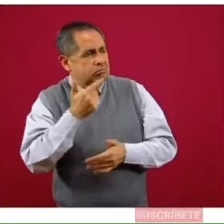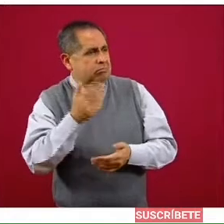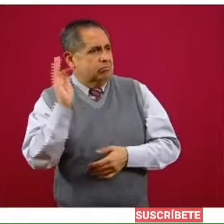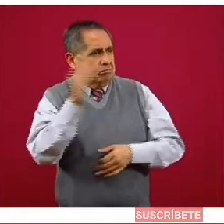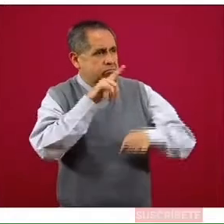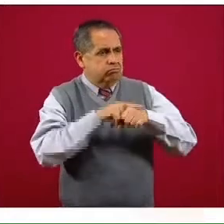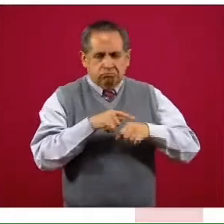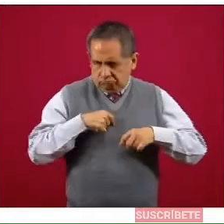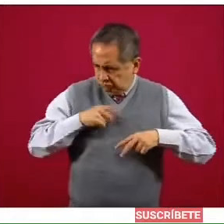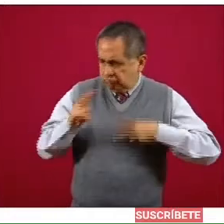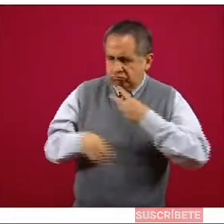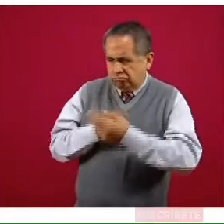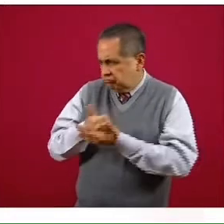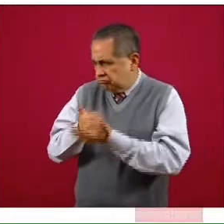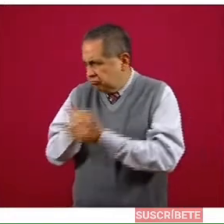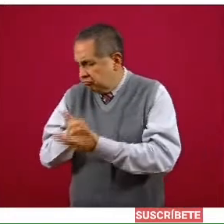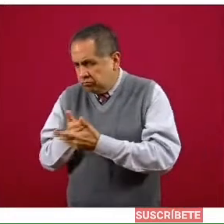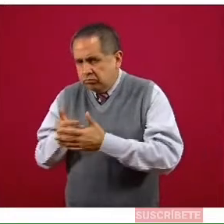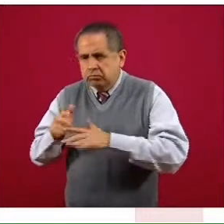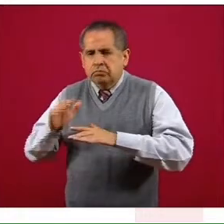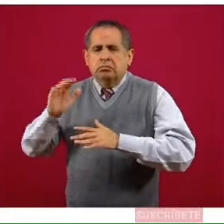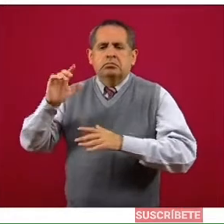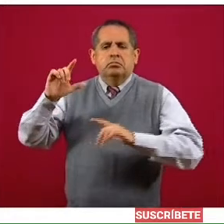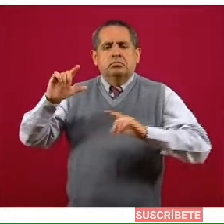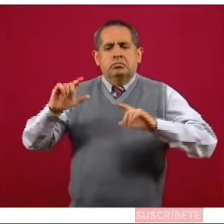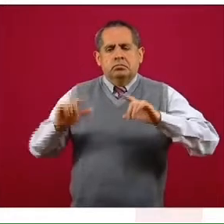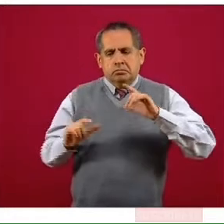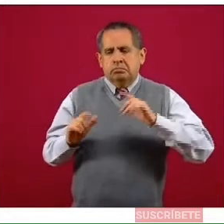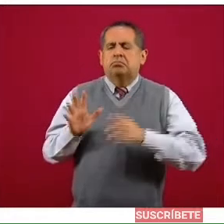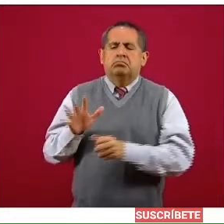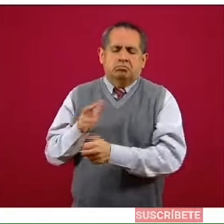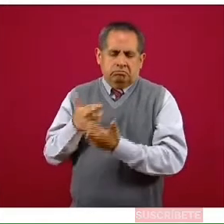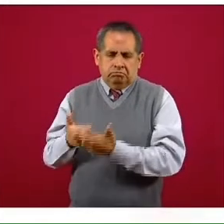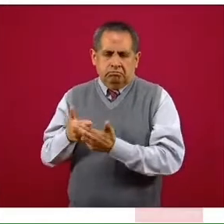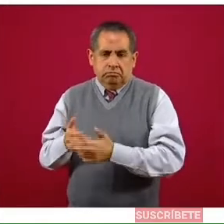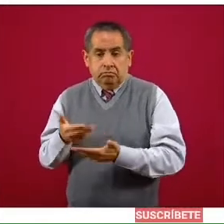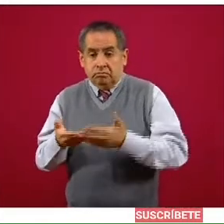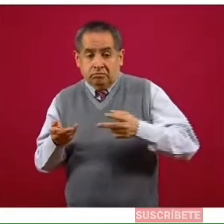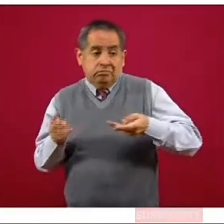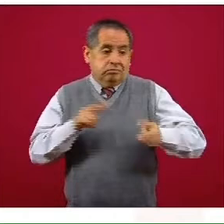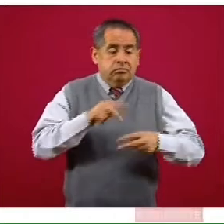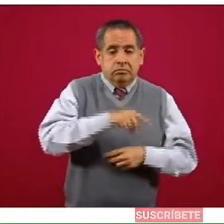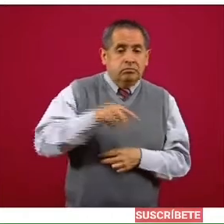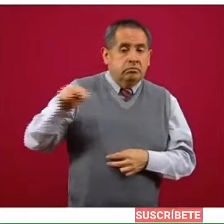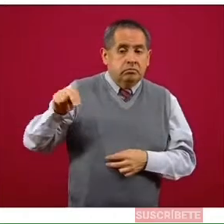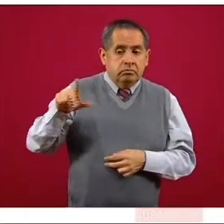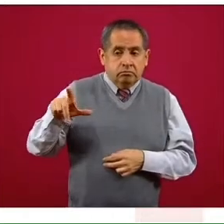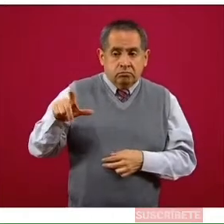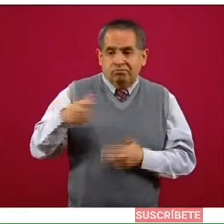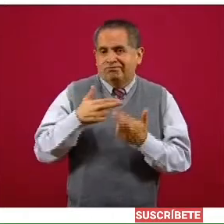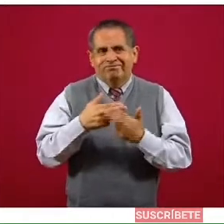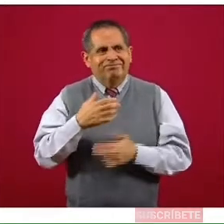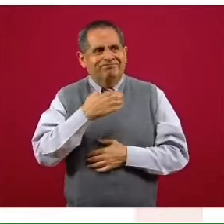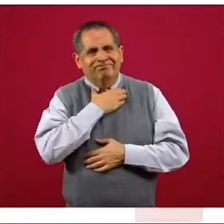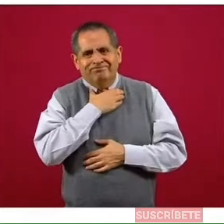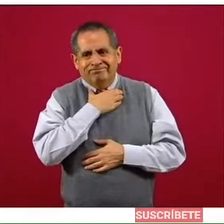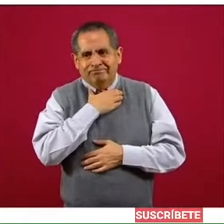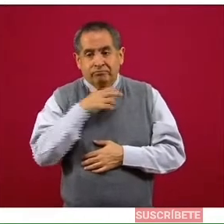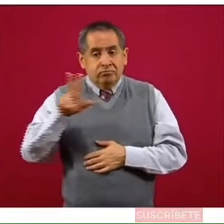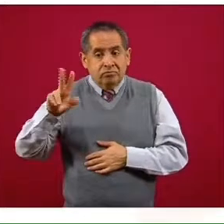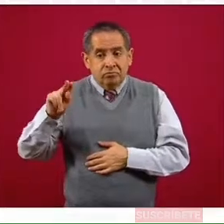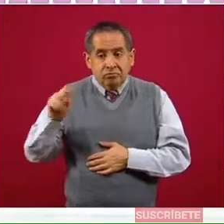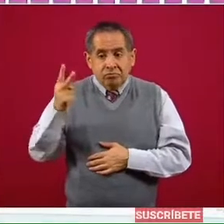federal, lo hemos dado y estamos trabajando muy unidos al respecto. Nuevo León ahora es el reto, porque Nuevo León ha llegado